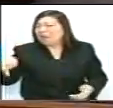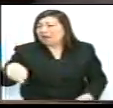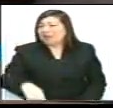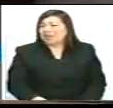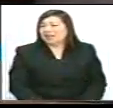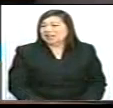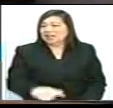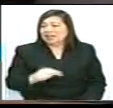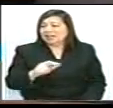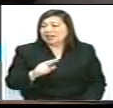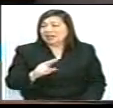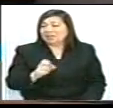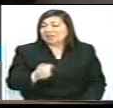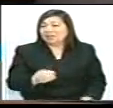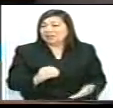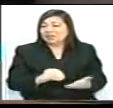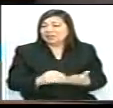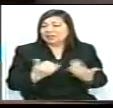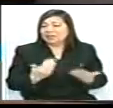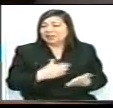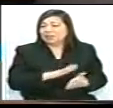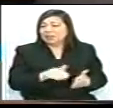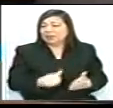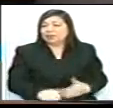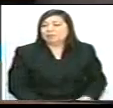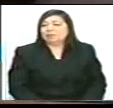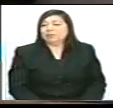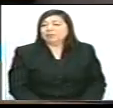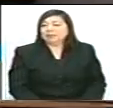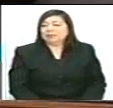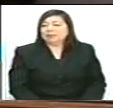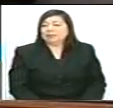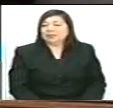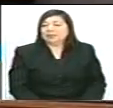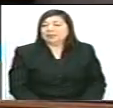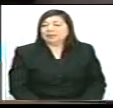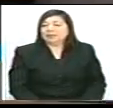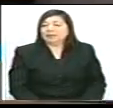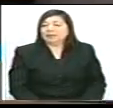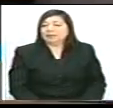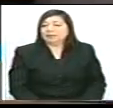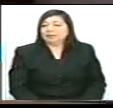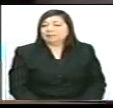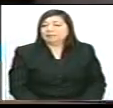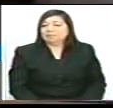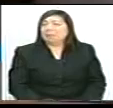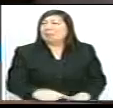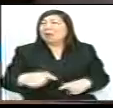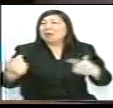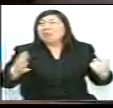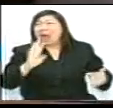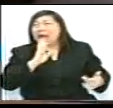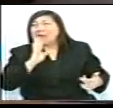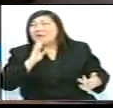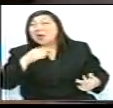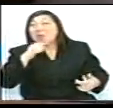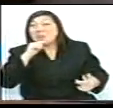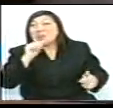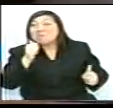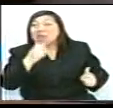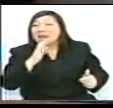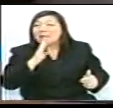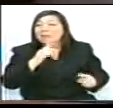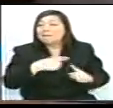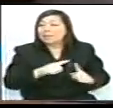clave ha sido, creo que, la única acertada en todo el sector izquierdoso de la campaña. Pero los demás,